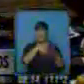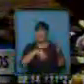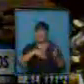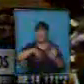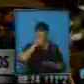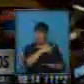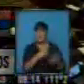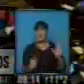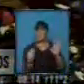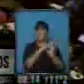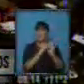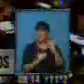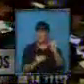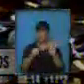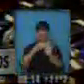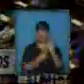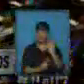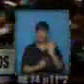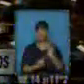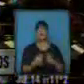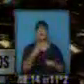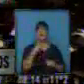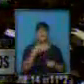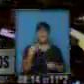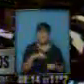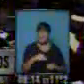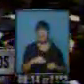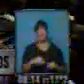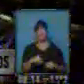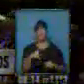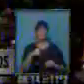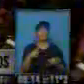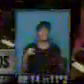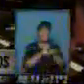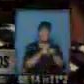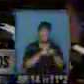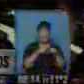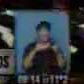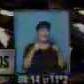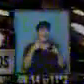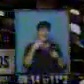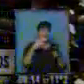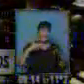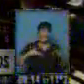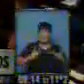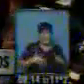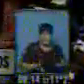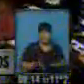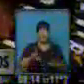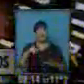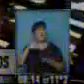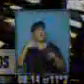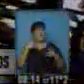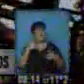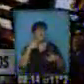hacer, digamos, equiparar la paternidad biológica con la paternidad adoptiva. Reivindicamos a padres adoptivos y biológicos